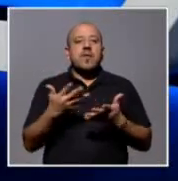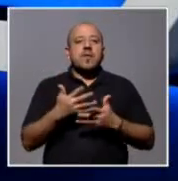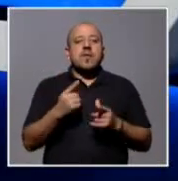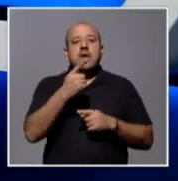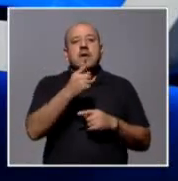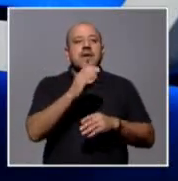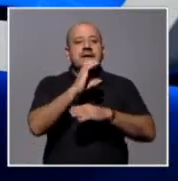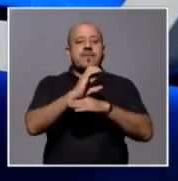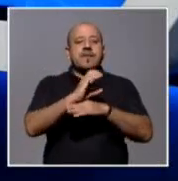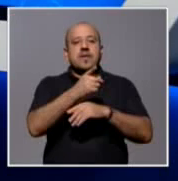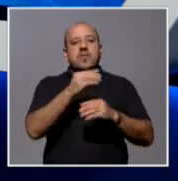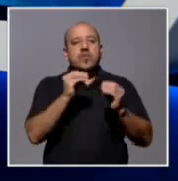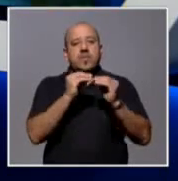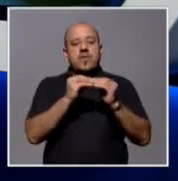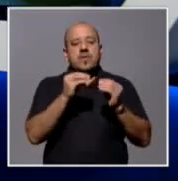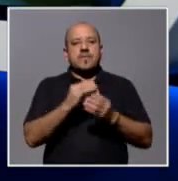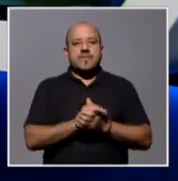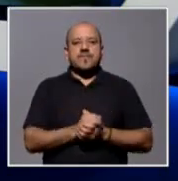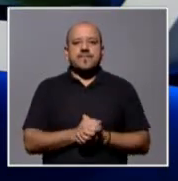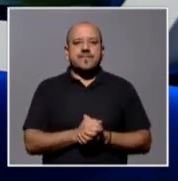al Clemente Estable con Jorge Temponi.